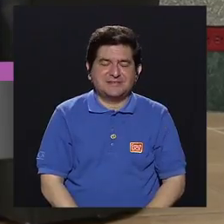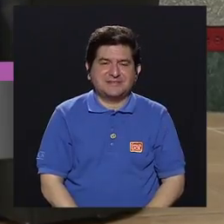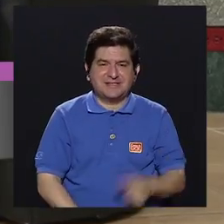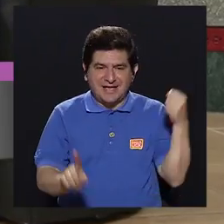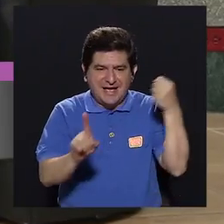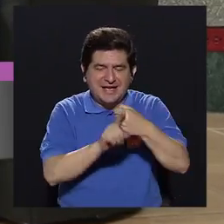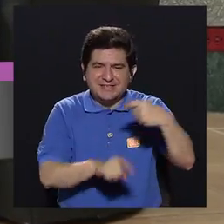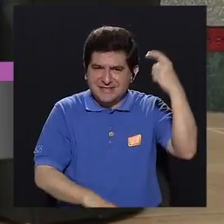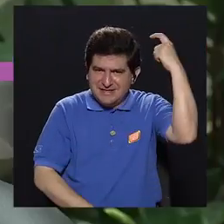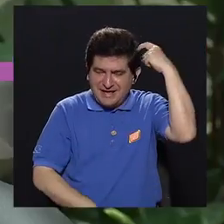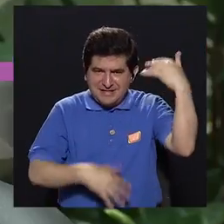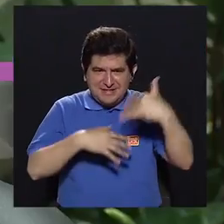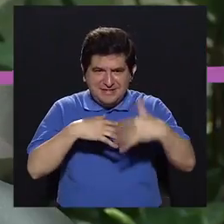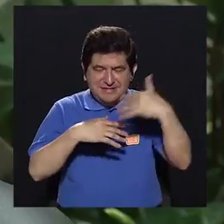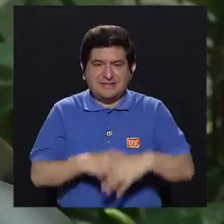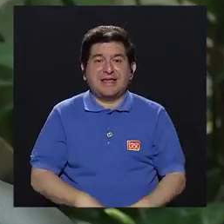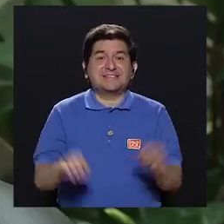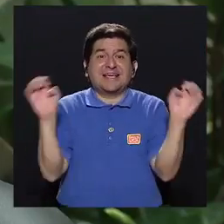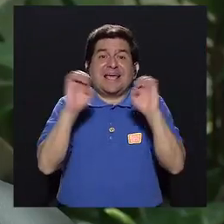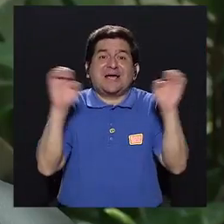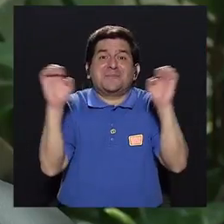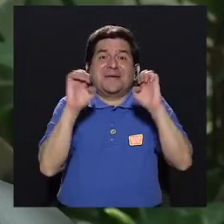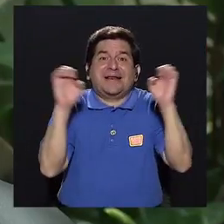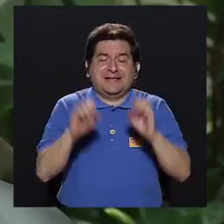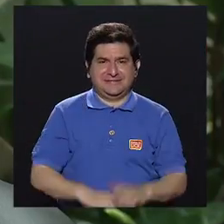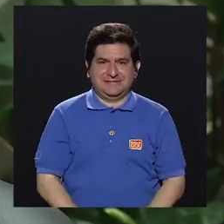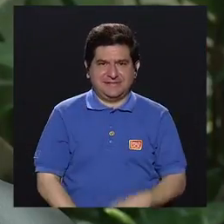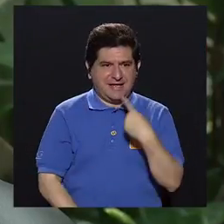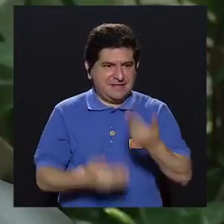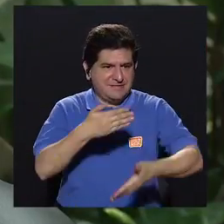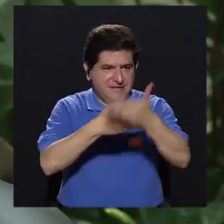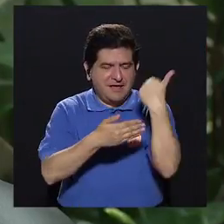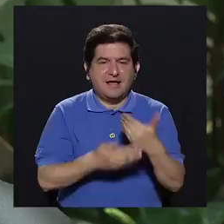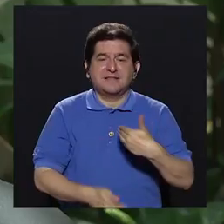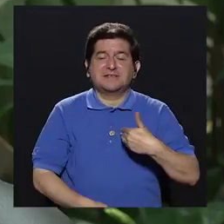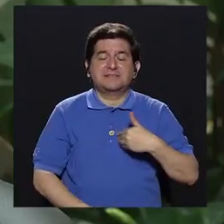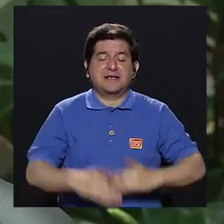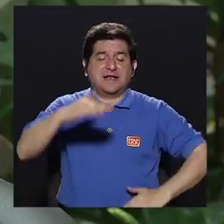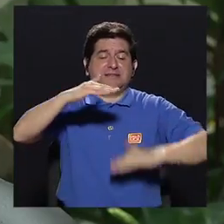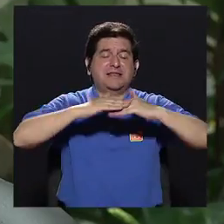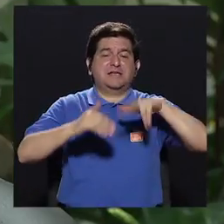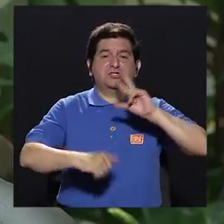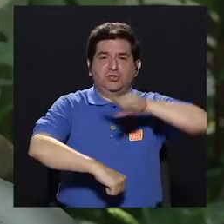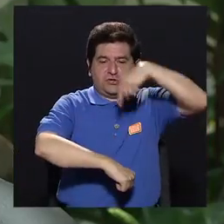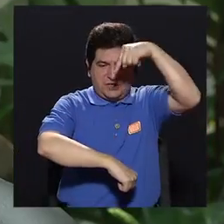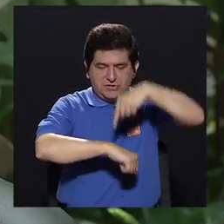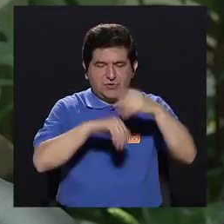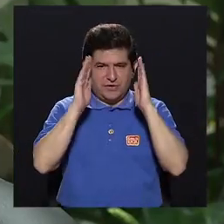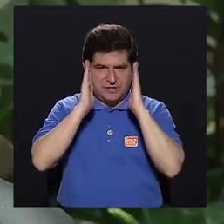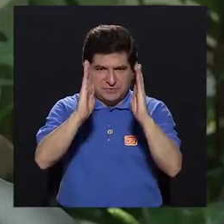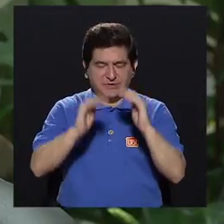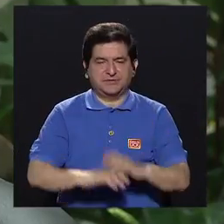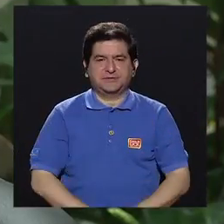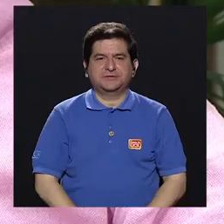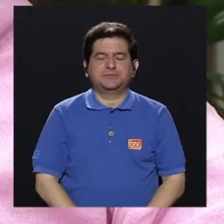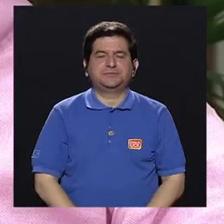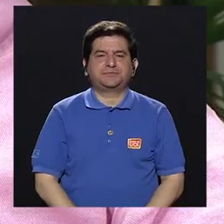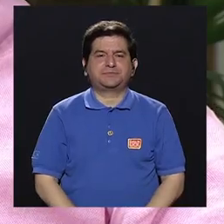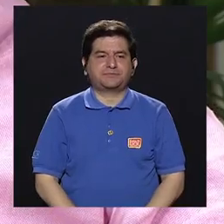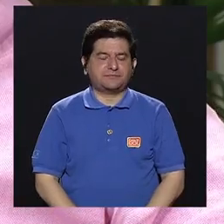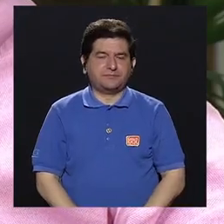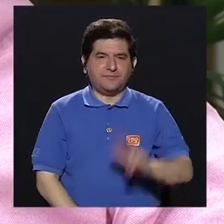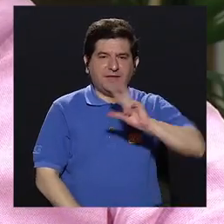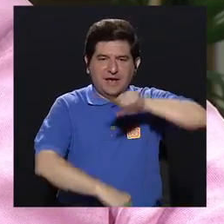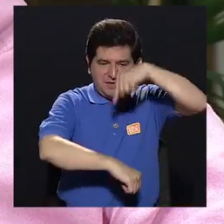accidente cerebrovascular, se considera una emergencia, porque como les comenté, tenemos máximo 3 horas para comenzar a tratarlo. Johnny,